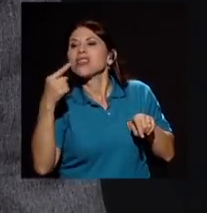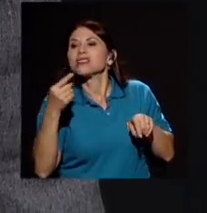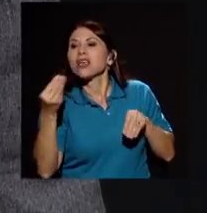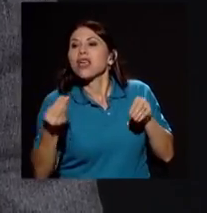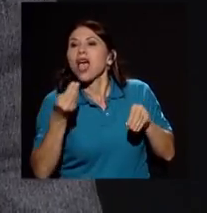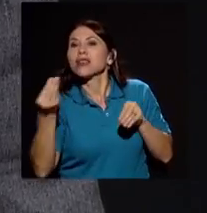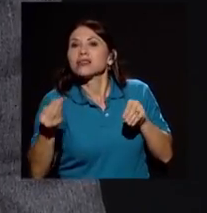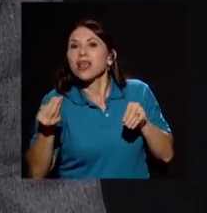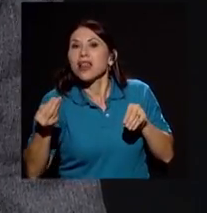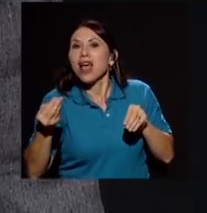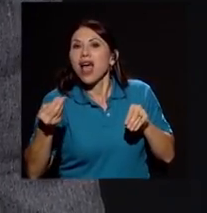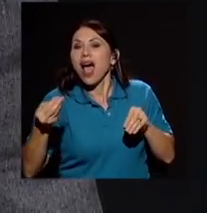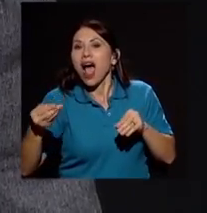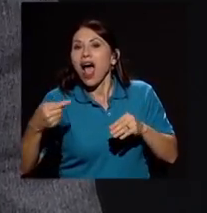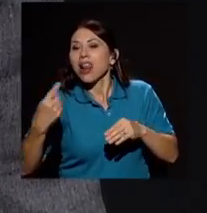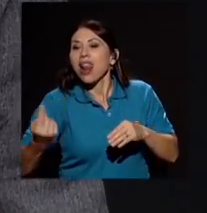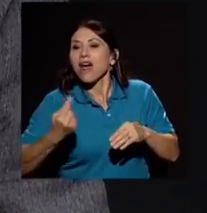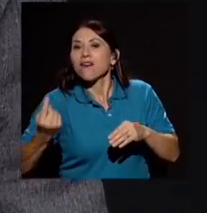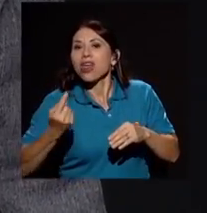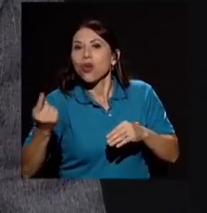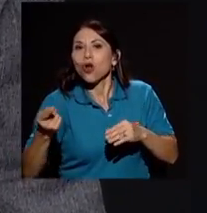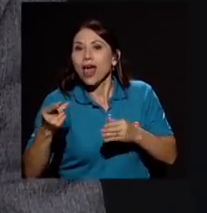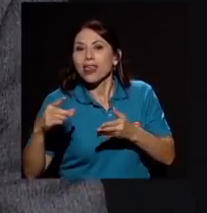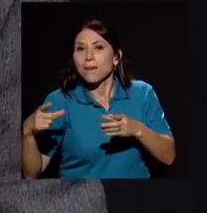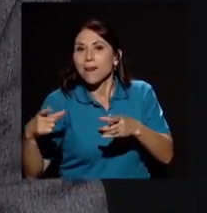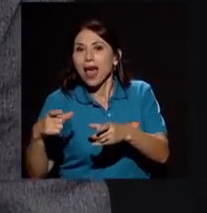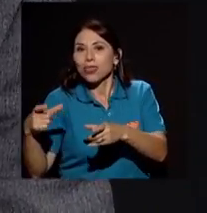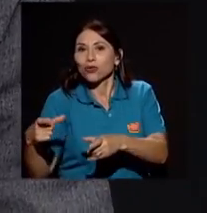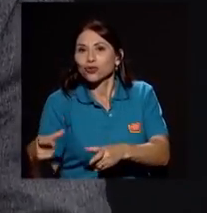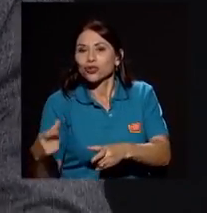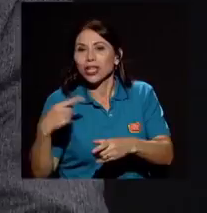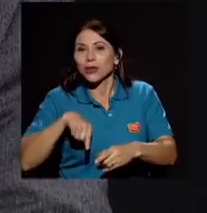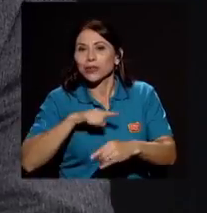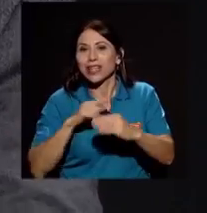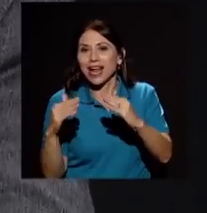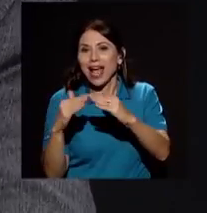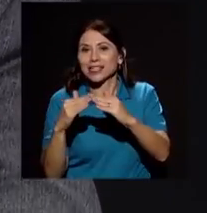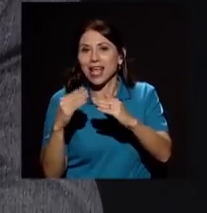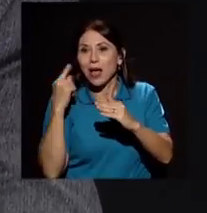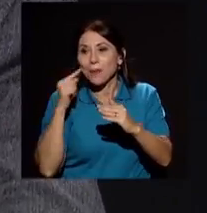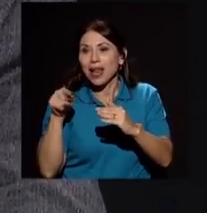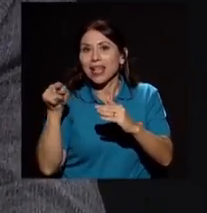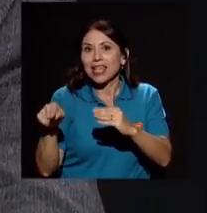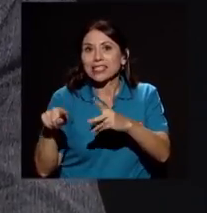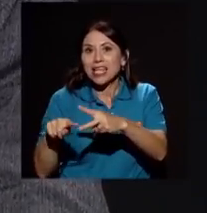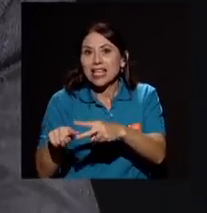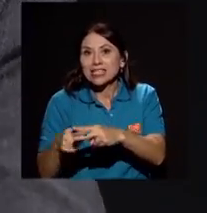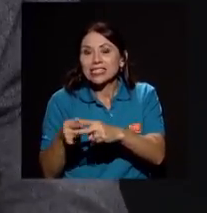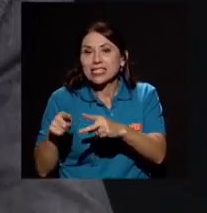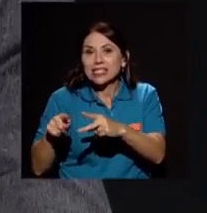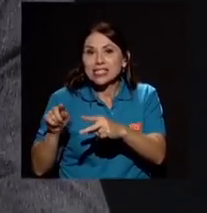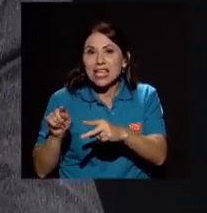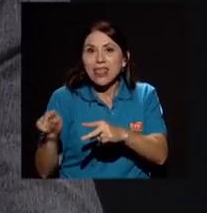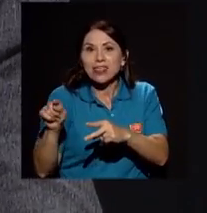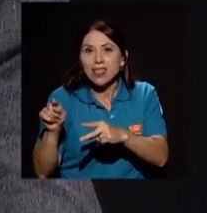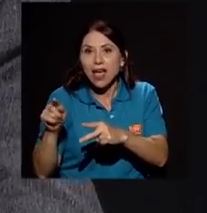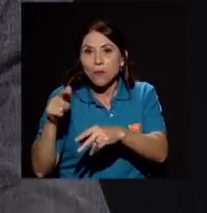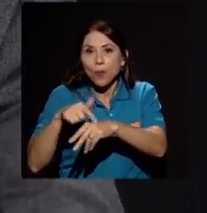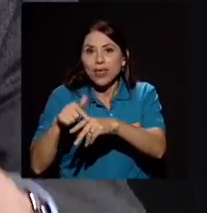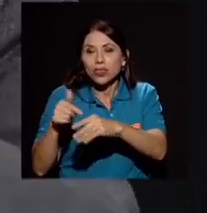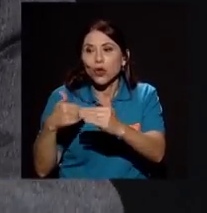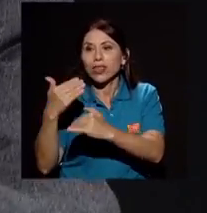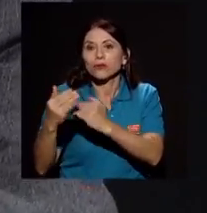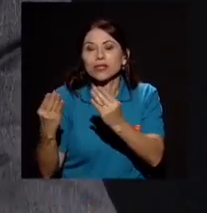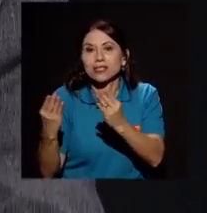casa para que se encienda en cierto momento se apague en cierto momento etcétera etcétera es decir es el hecho de que gracias a la internet